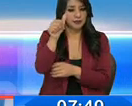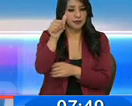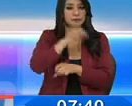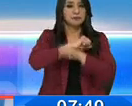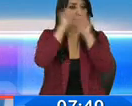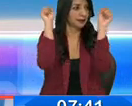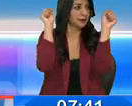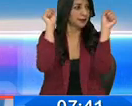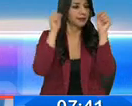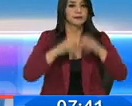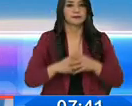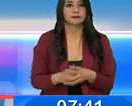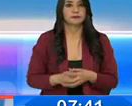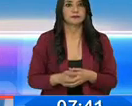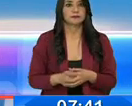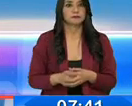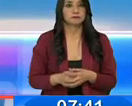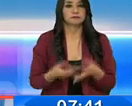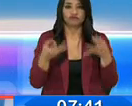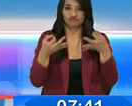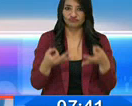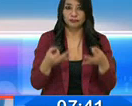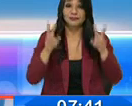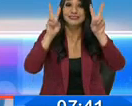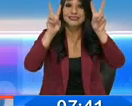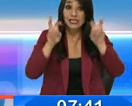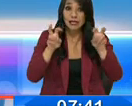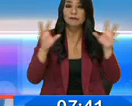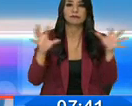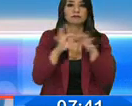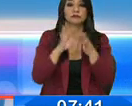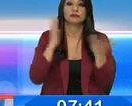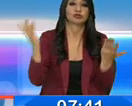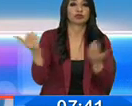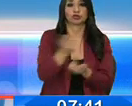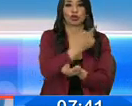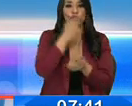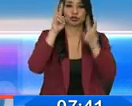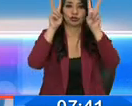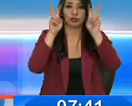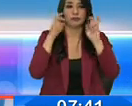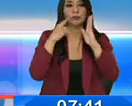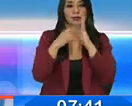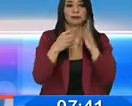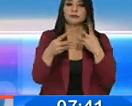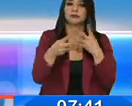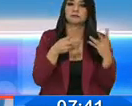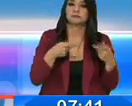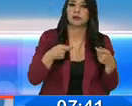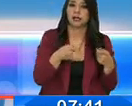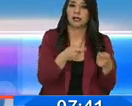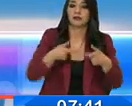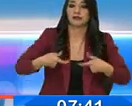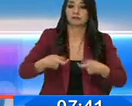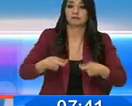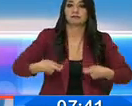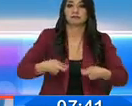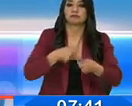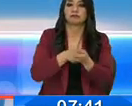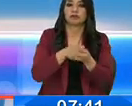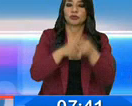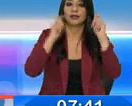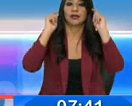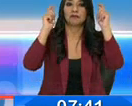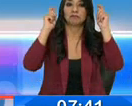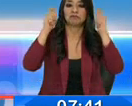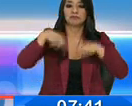mañana, y definitivamente hay temas que nos unen a todos, como este tema de transparentar los aportes a las campañas electorales